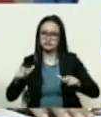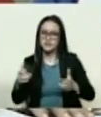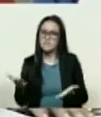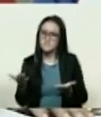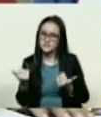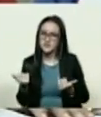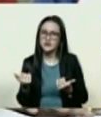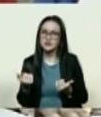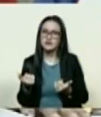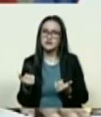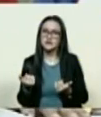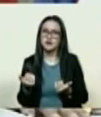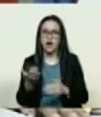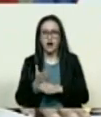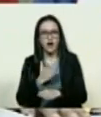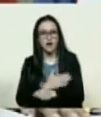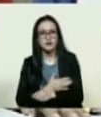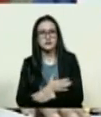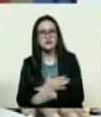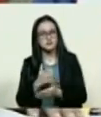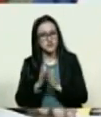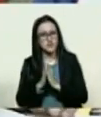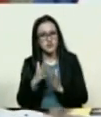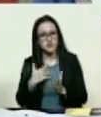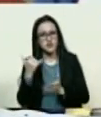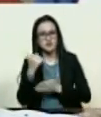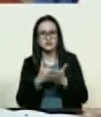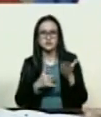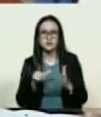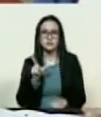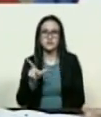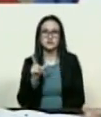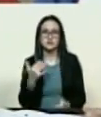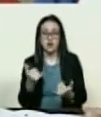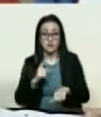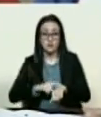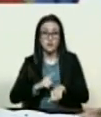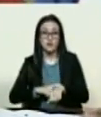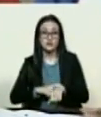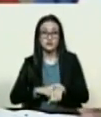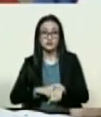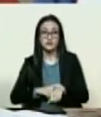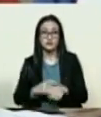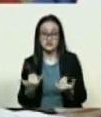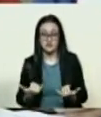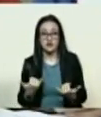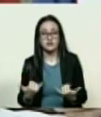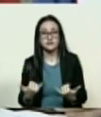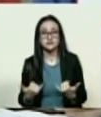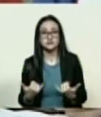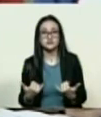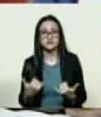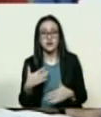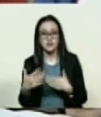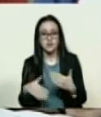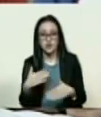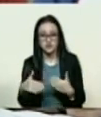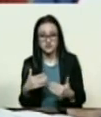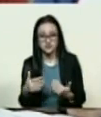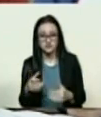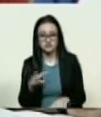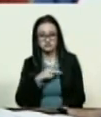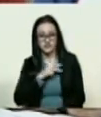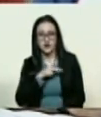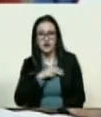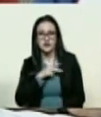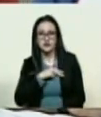que se habían pedido antes que se abriera la posibilidad de inscribirse en el partido. Este es el momento. Este es el momento de este proceso de